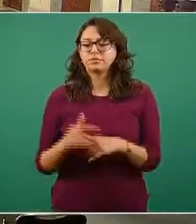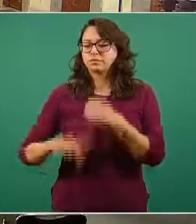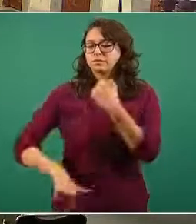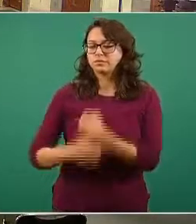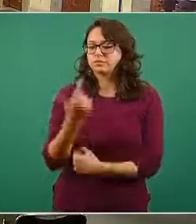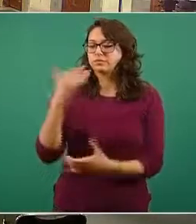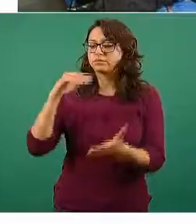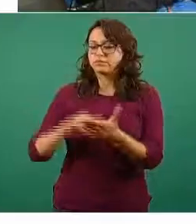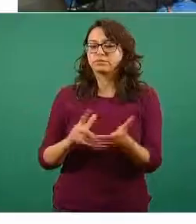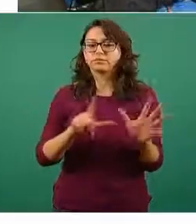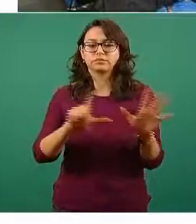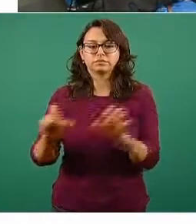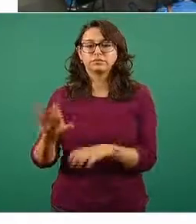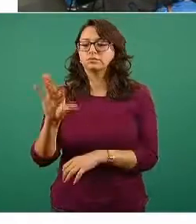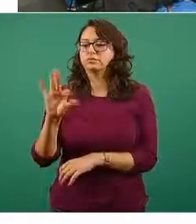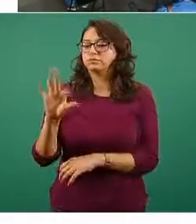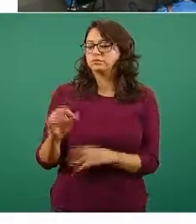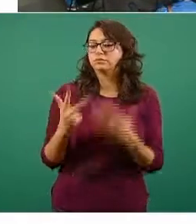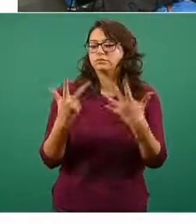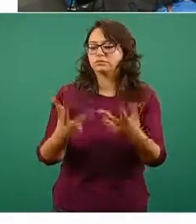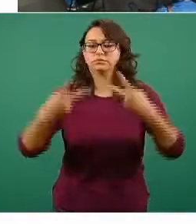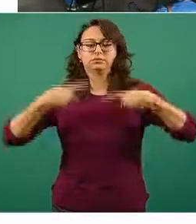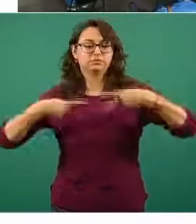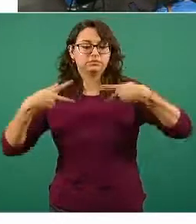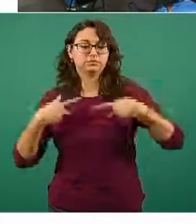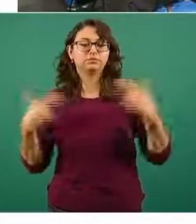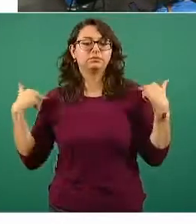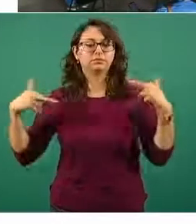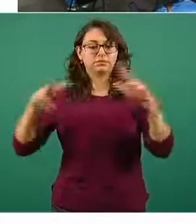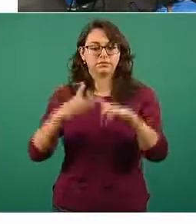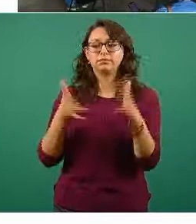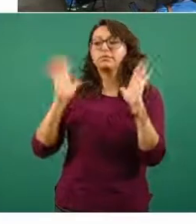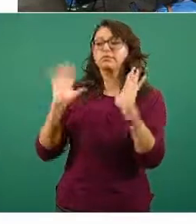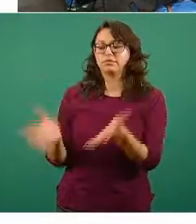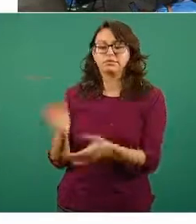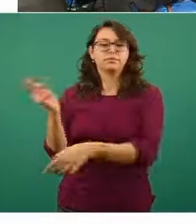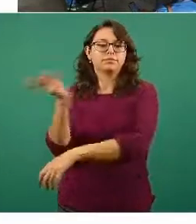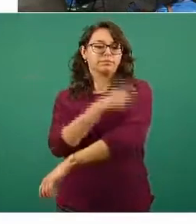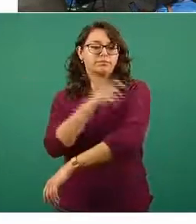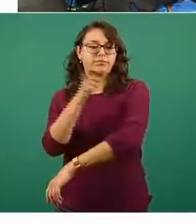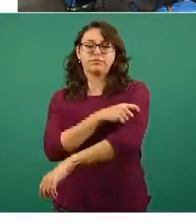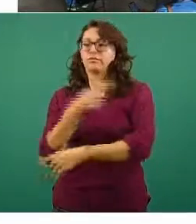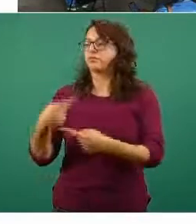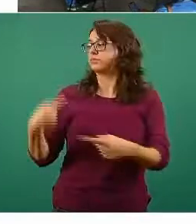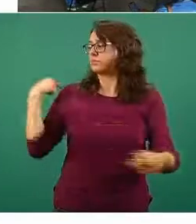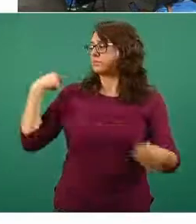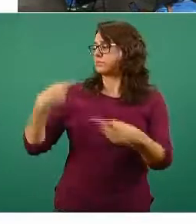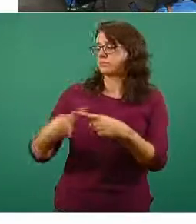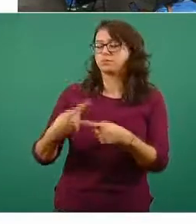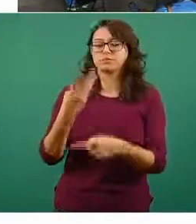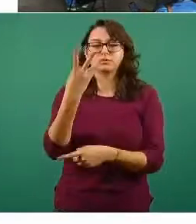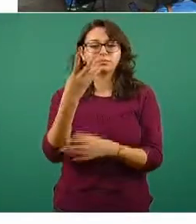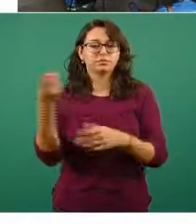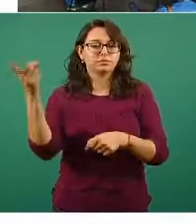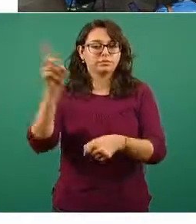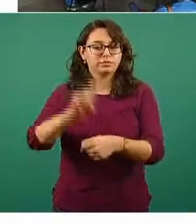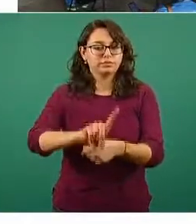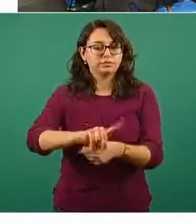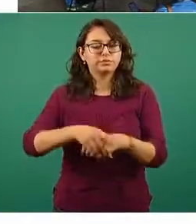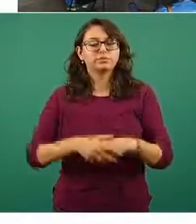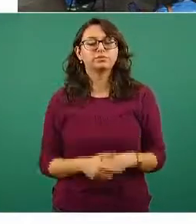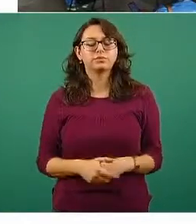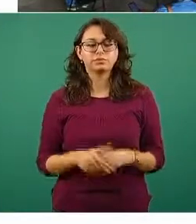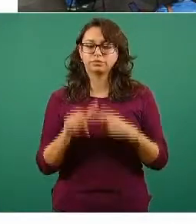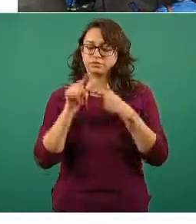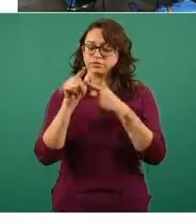12.748 personas que son miembros del personal educativo fueron vacunadas a lo largo de estos 4 días que